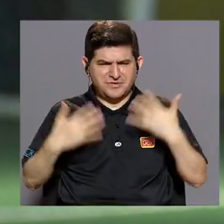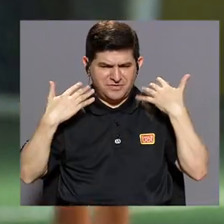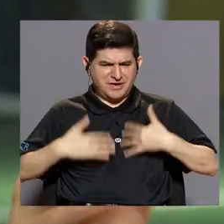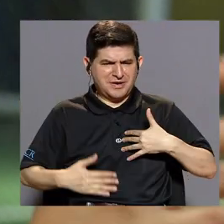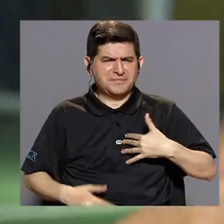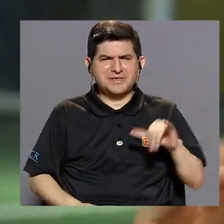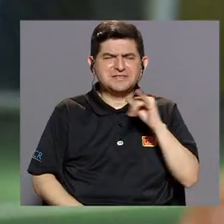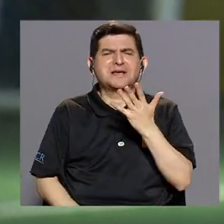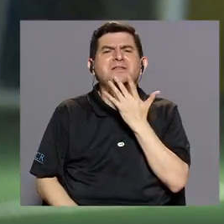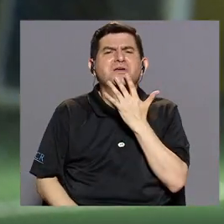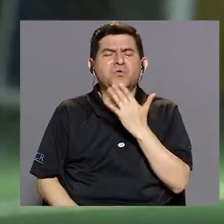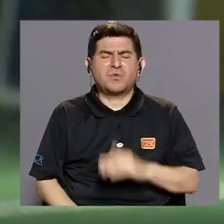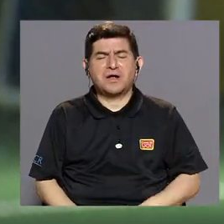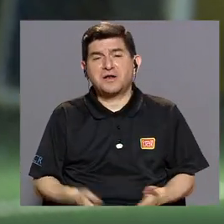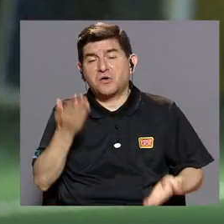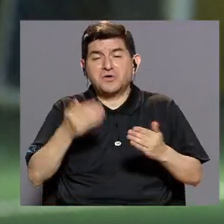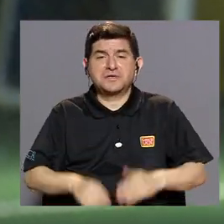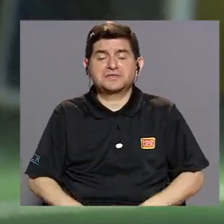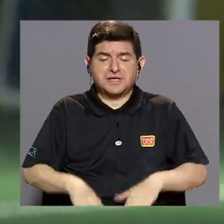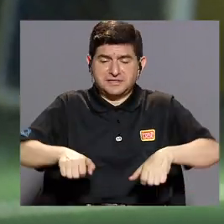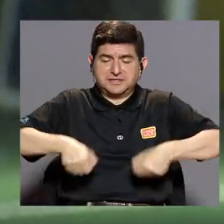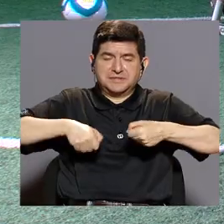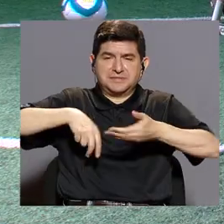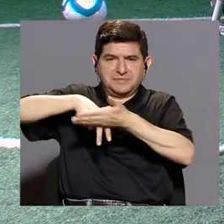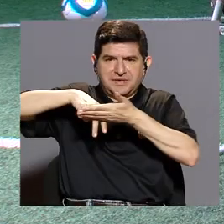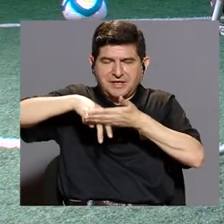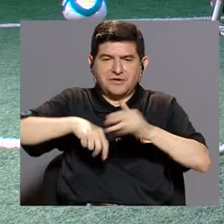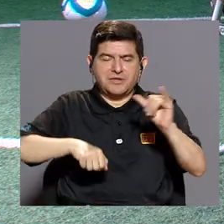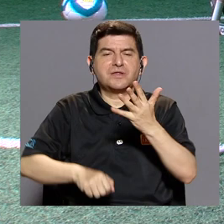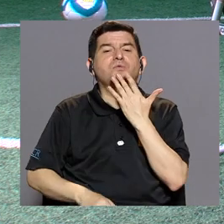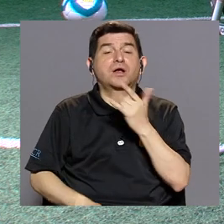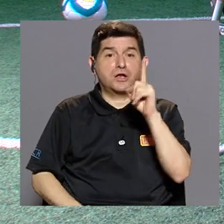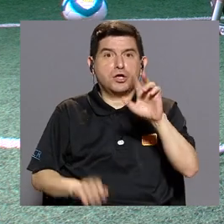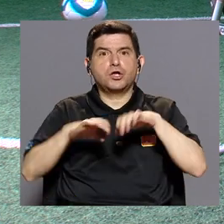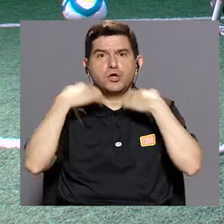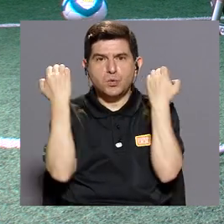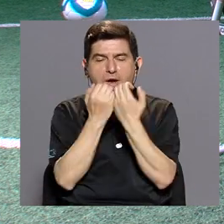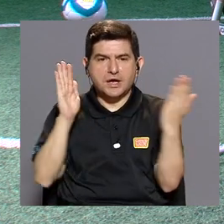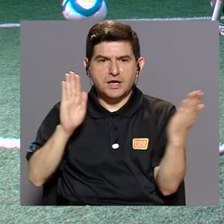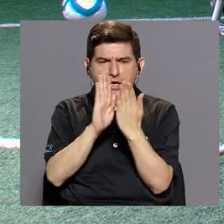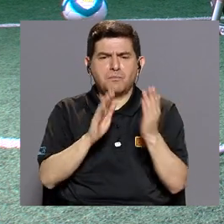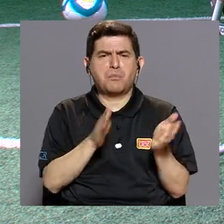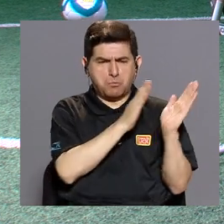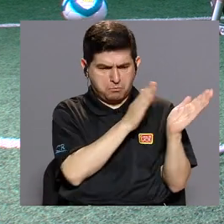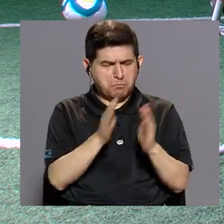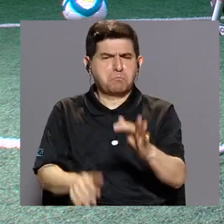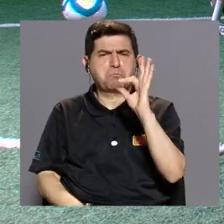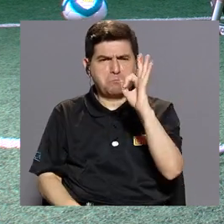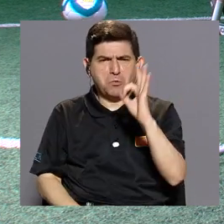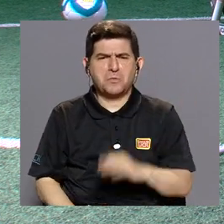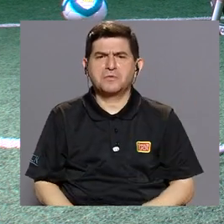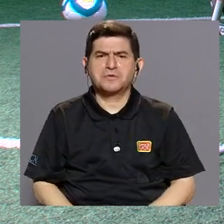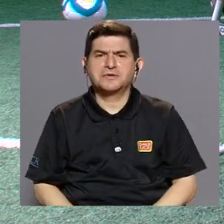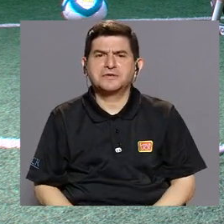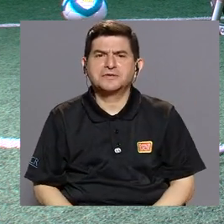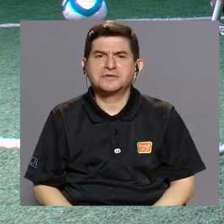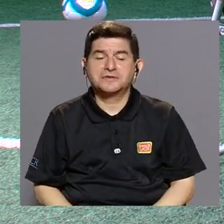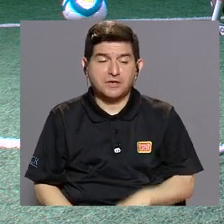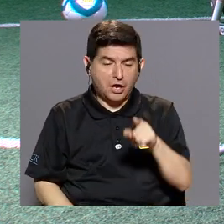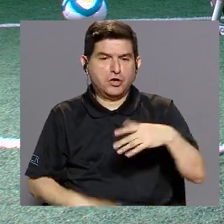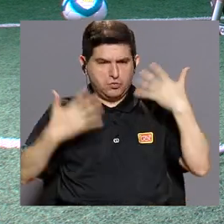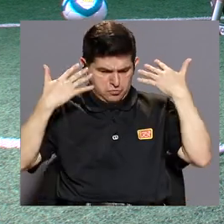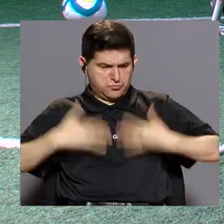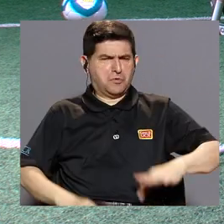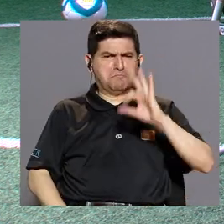color, pantaloneta del mismo color, y así íbamos. Y llegamos a jugar y nos tocó contra un equipo ordenadísimo, organizado,